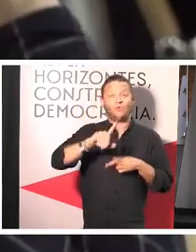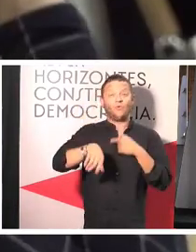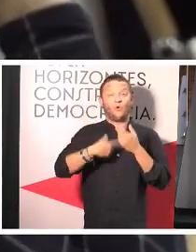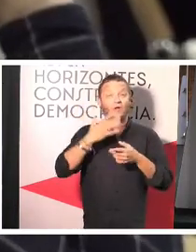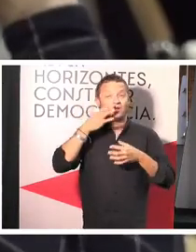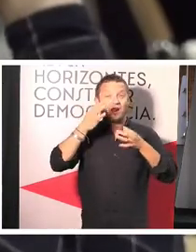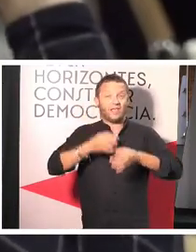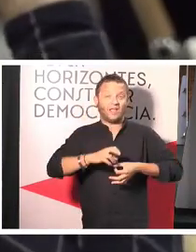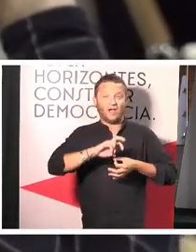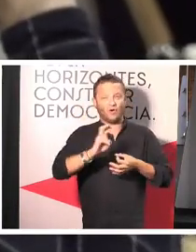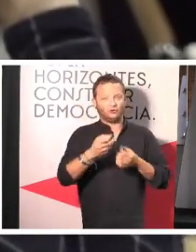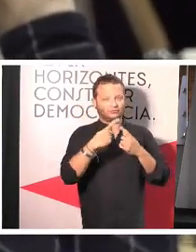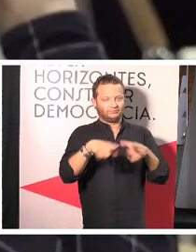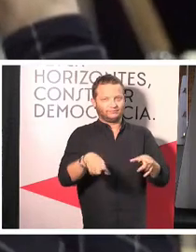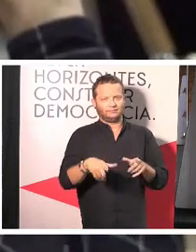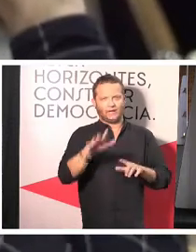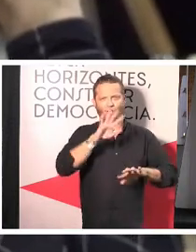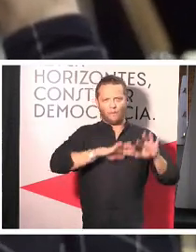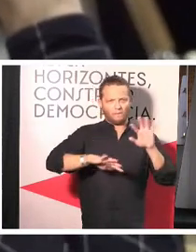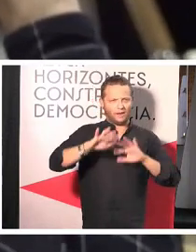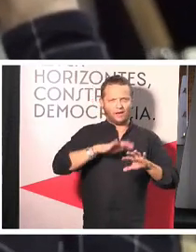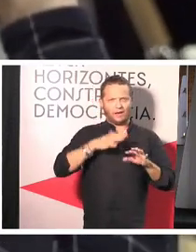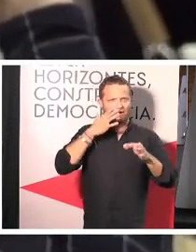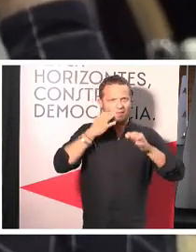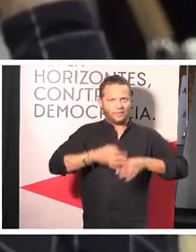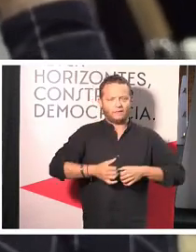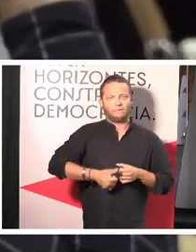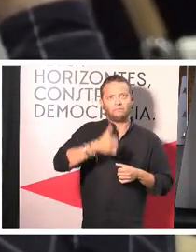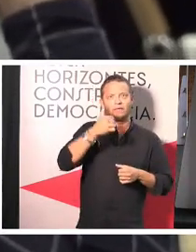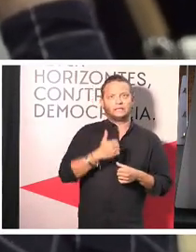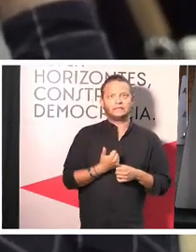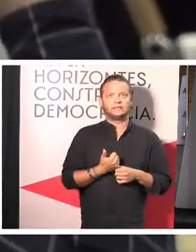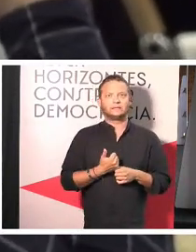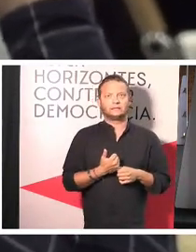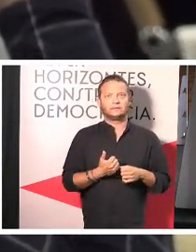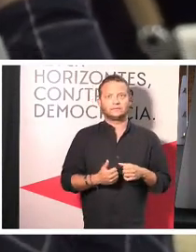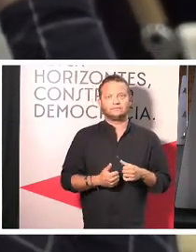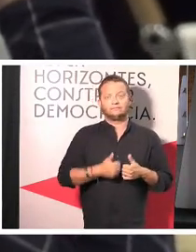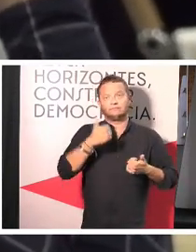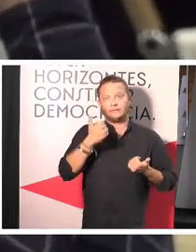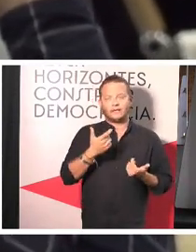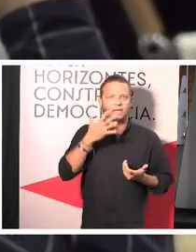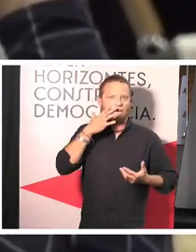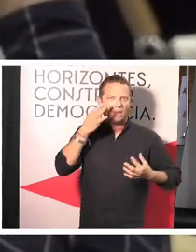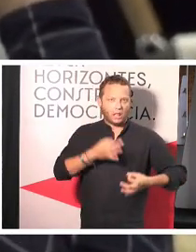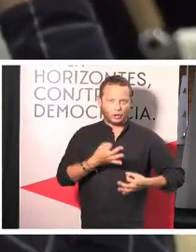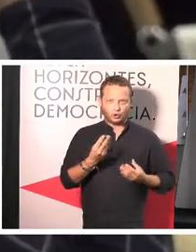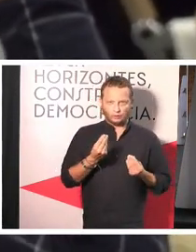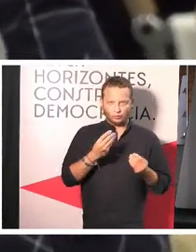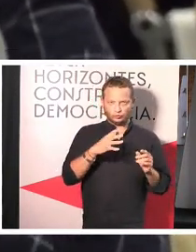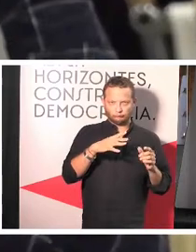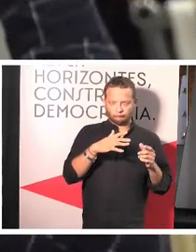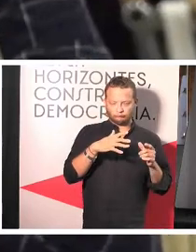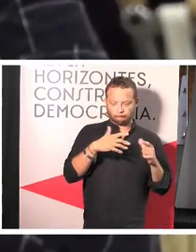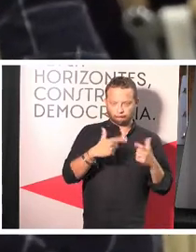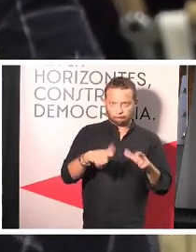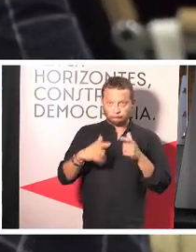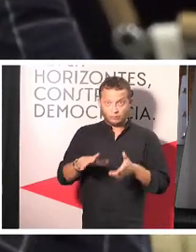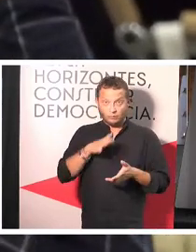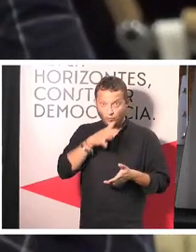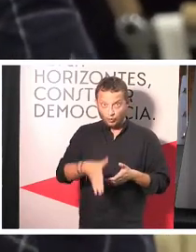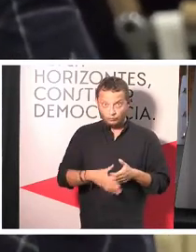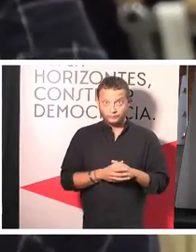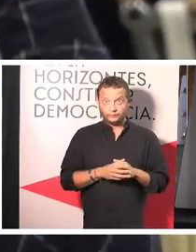realidad ha resultado ser muchísimo más compleja y, sobre todo, bastante más, vamos a decir, peligrosa en muchos ámbitos. ¿Por